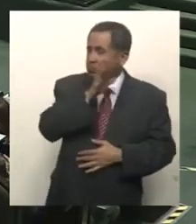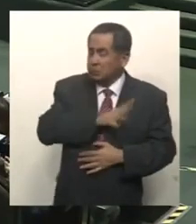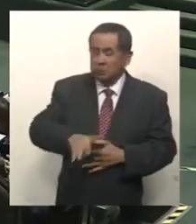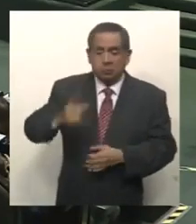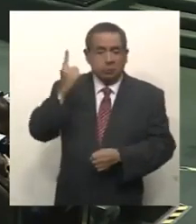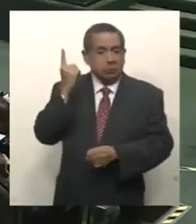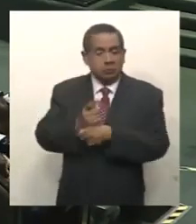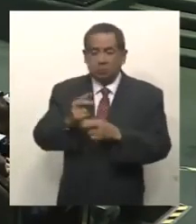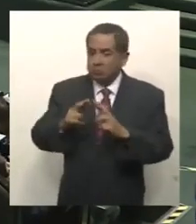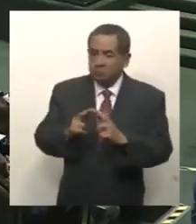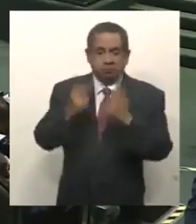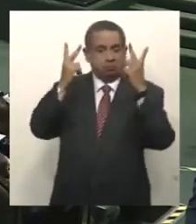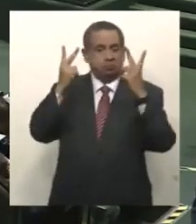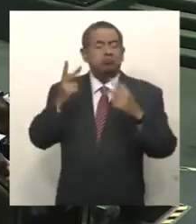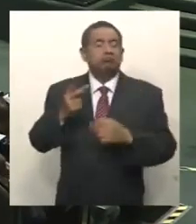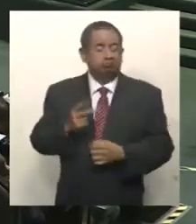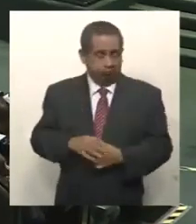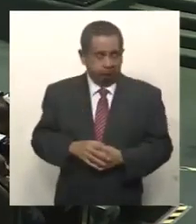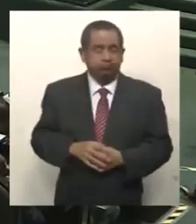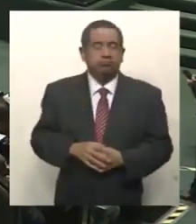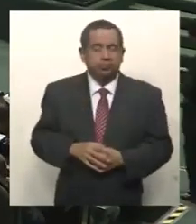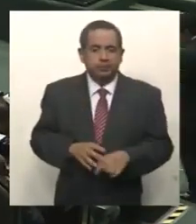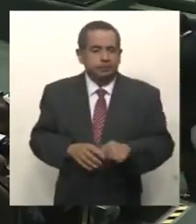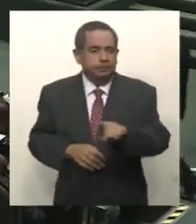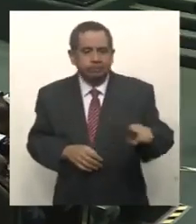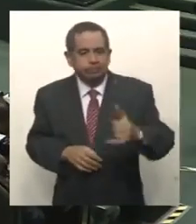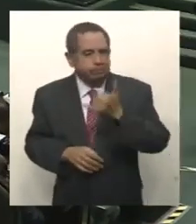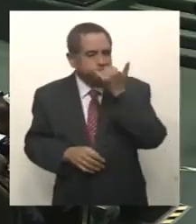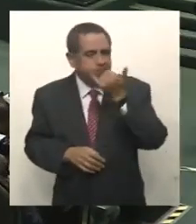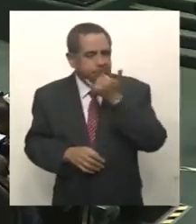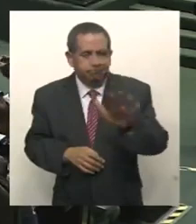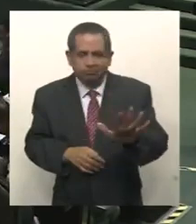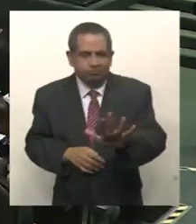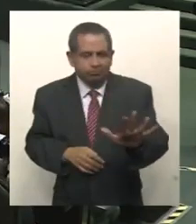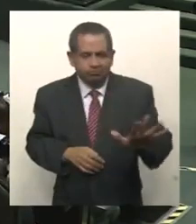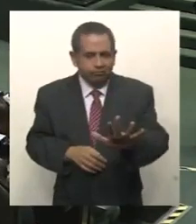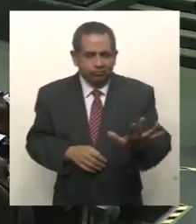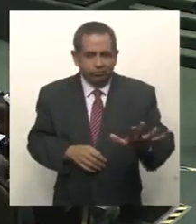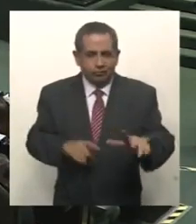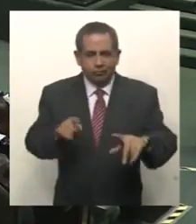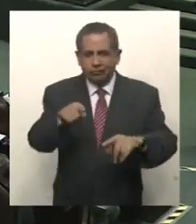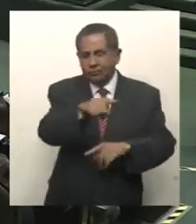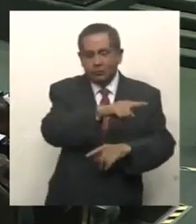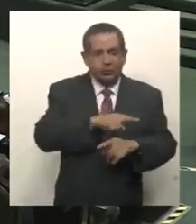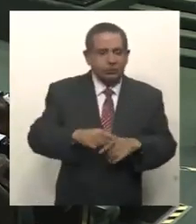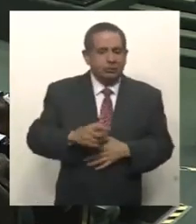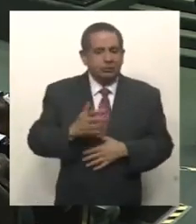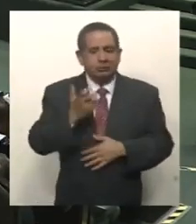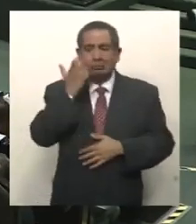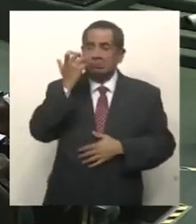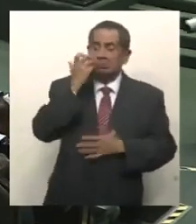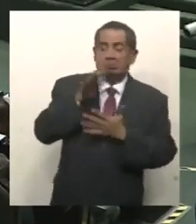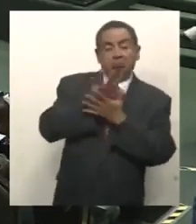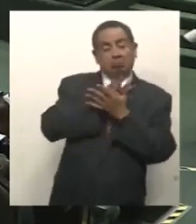país. No se equivoquen, no actúen con